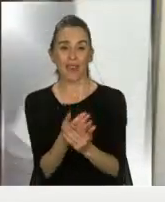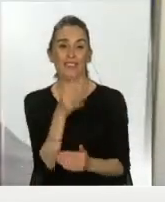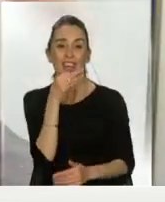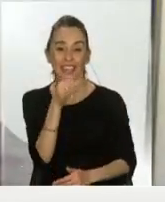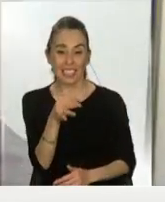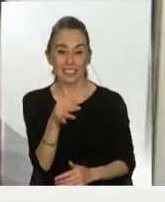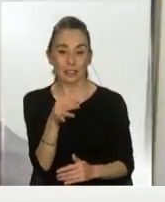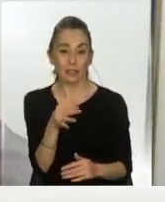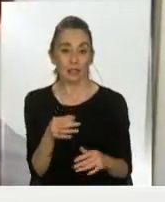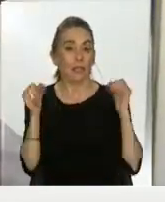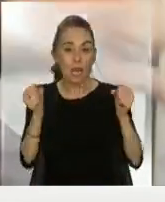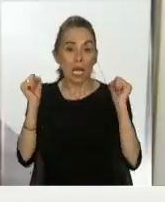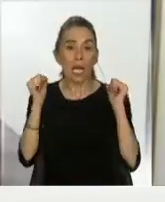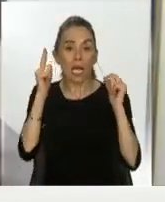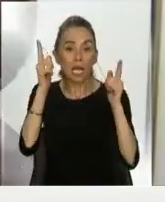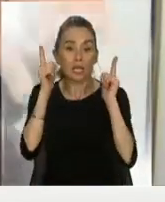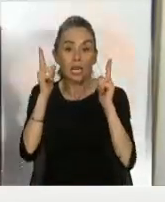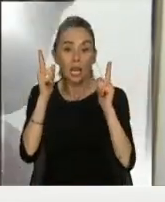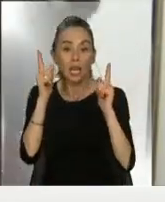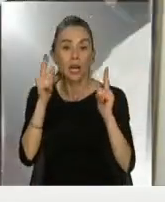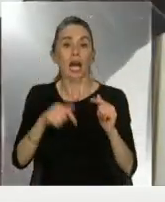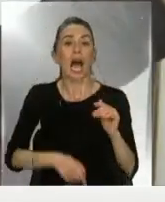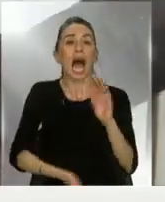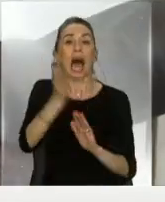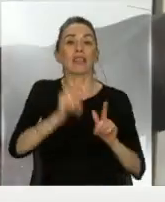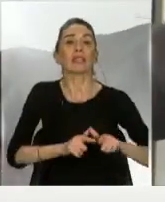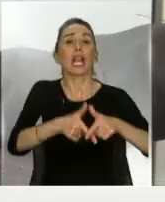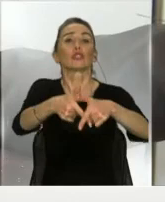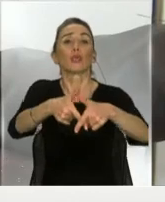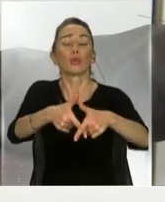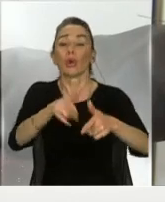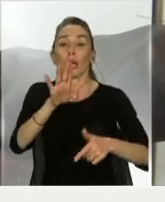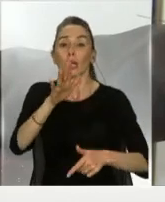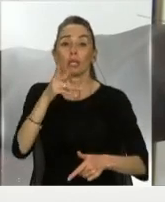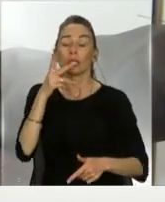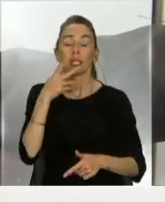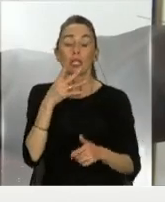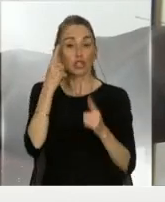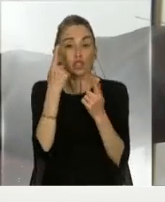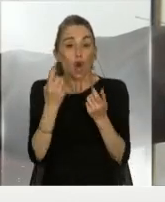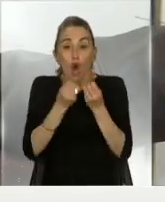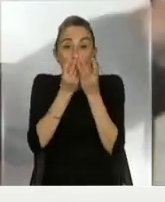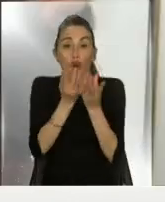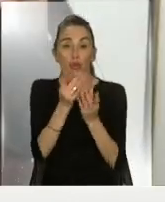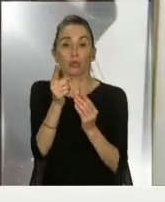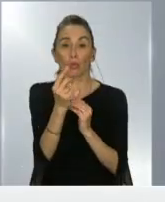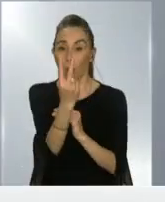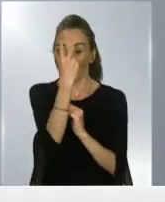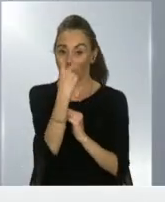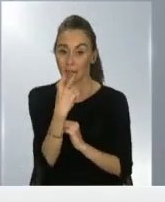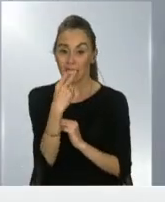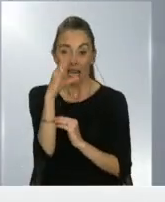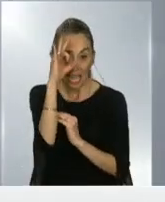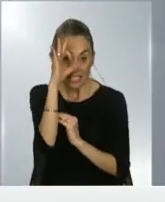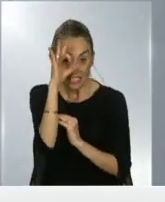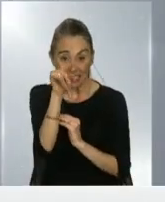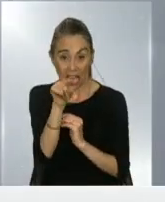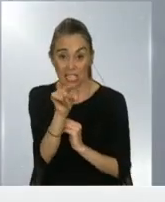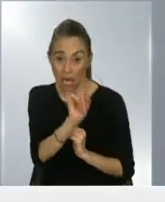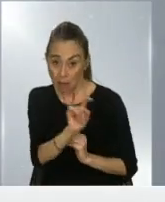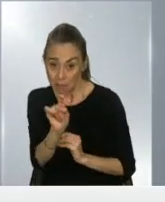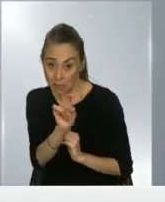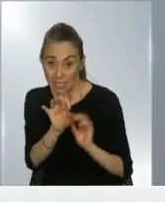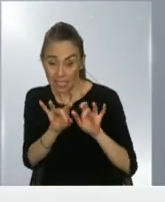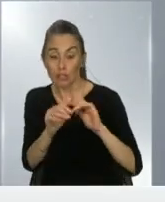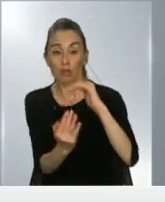decir que salgan a la chucha, que me sigan en Instagram, tú vas a poner el Instagram ahí,